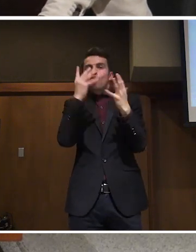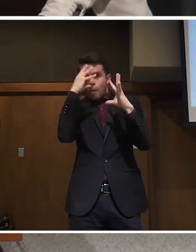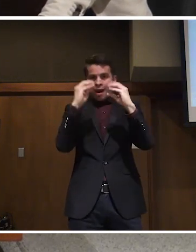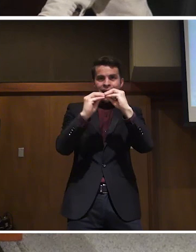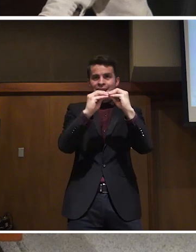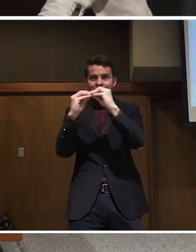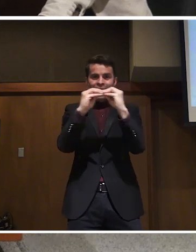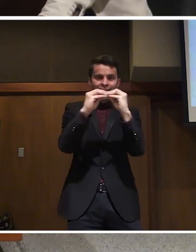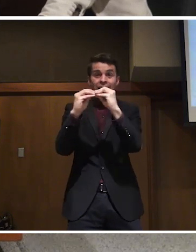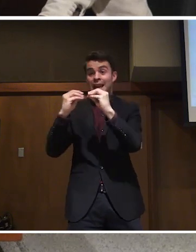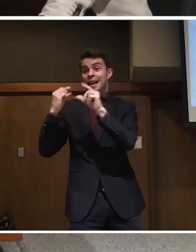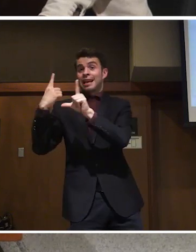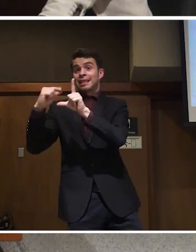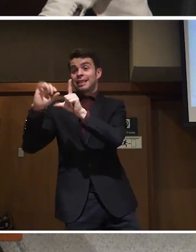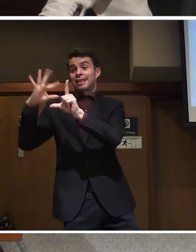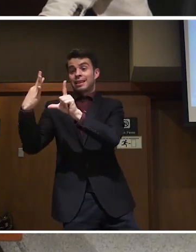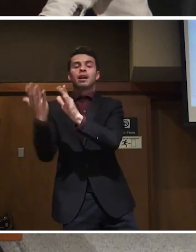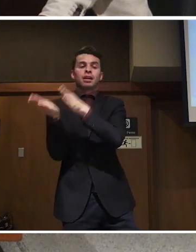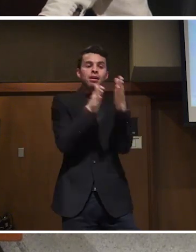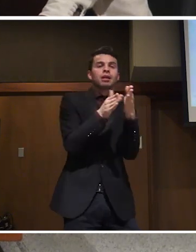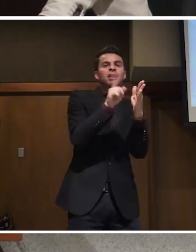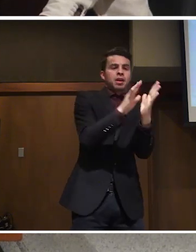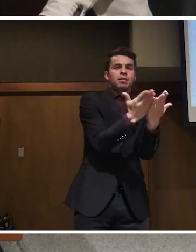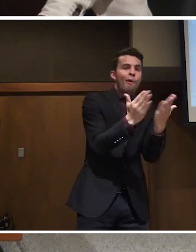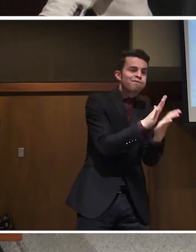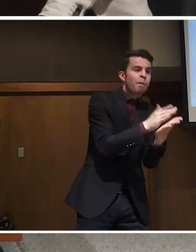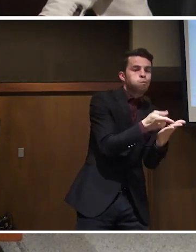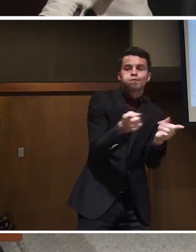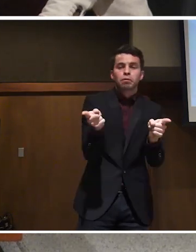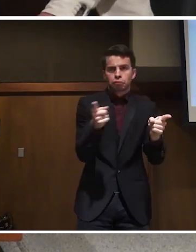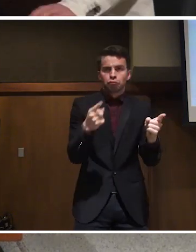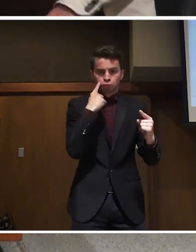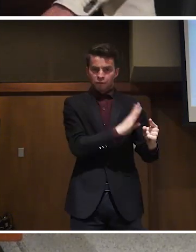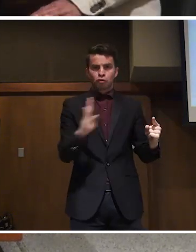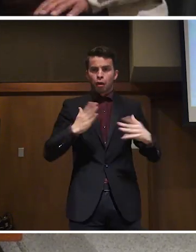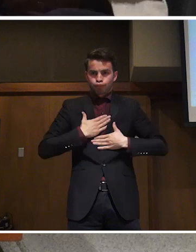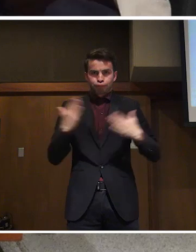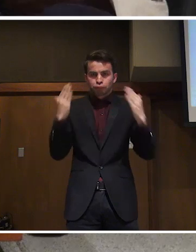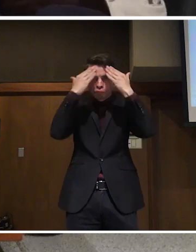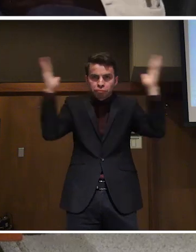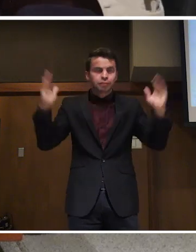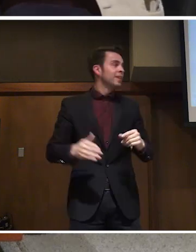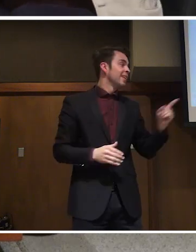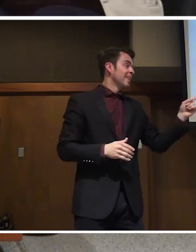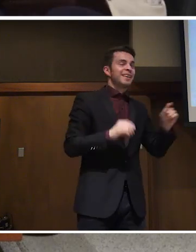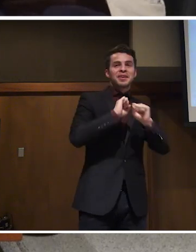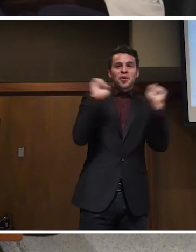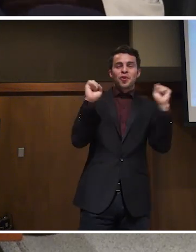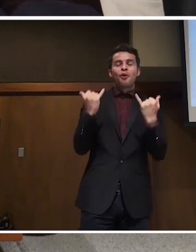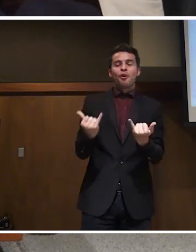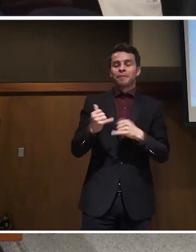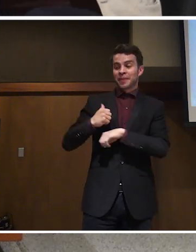¿cómo hacerlo? Yo creo que la biblioteca tiene que seguir apoyando también el desarrollo digital. Sin embargo, esta mañana yo estaba